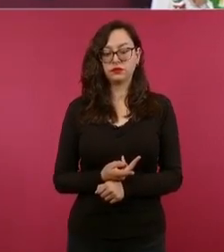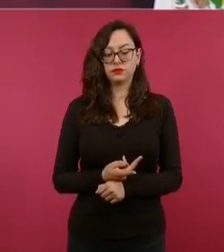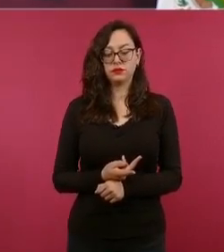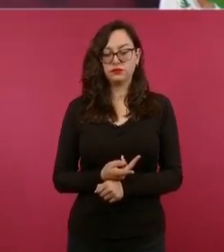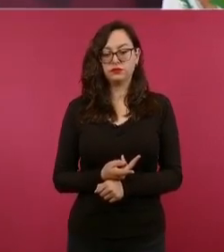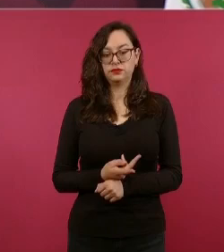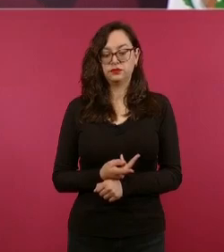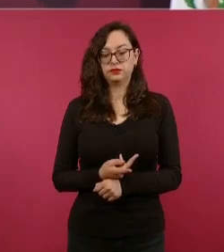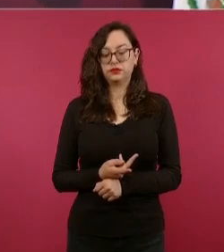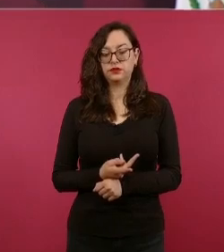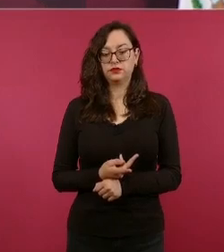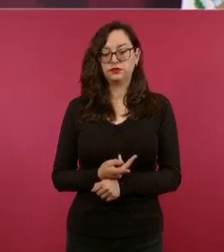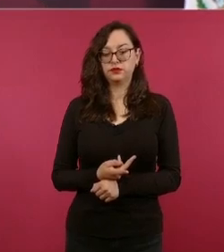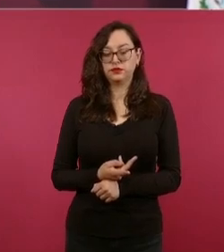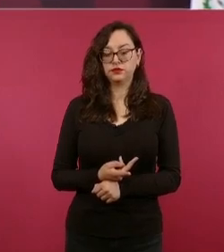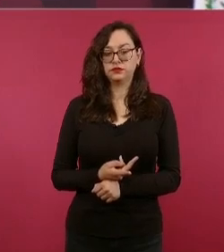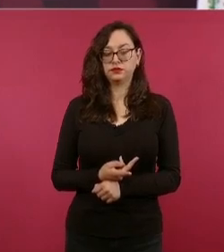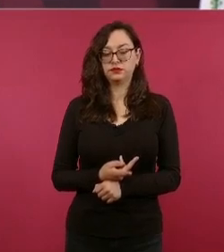un acuerdo